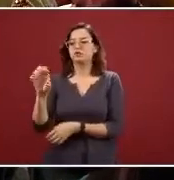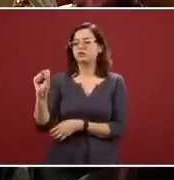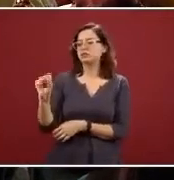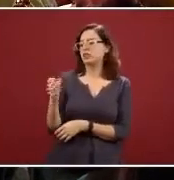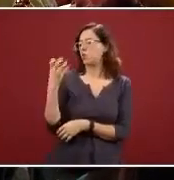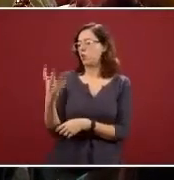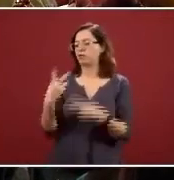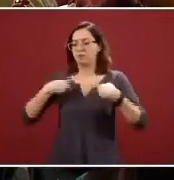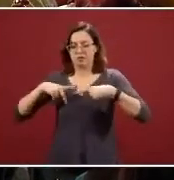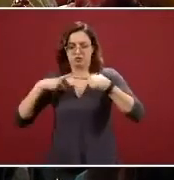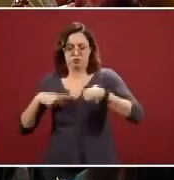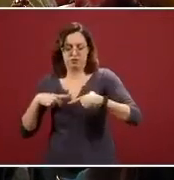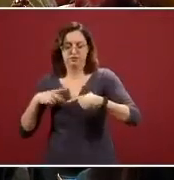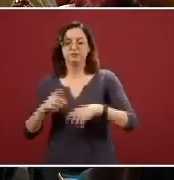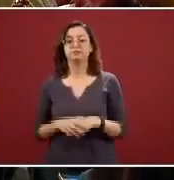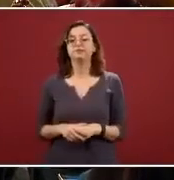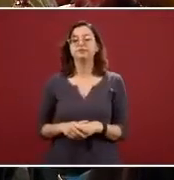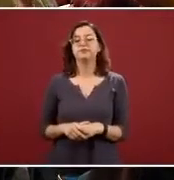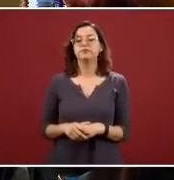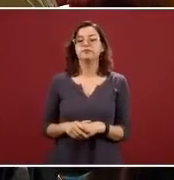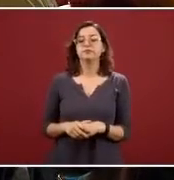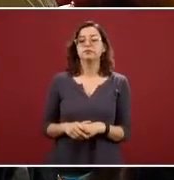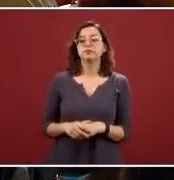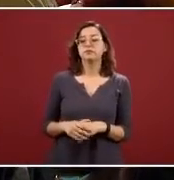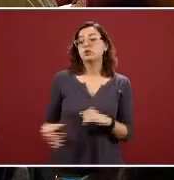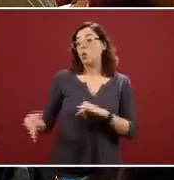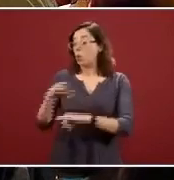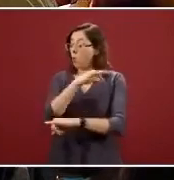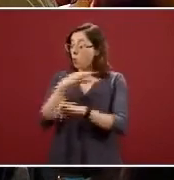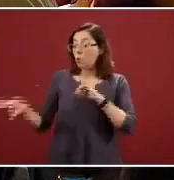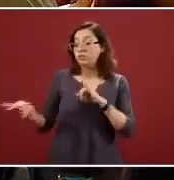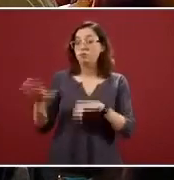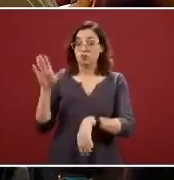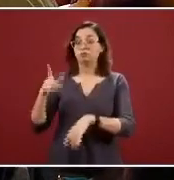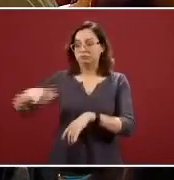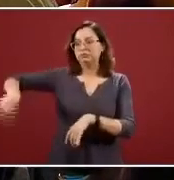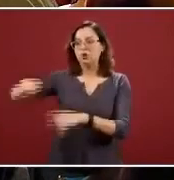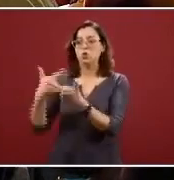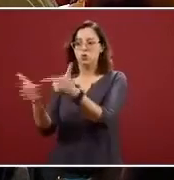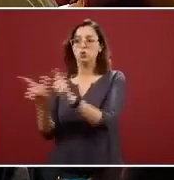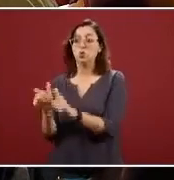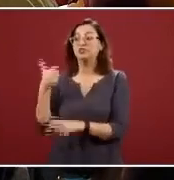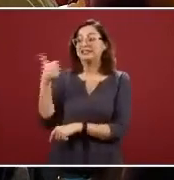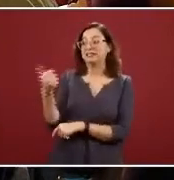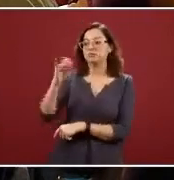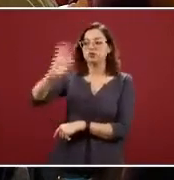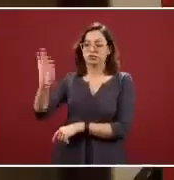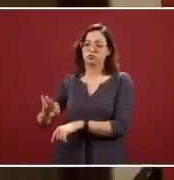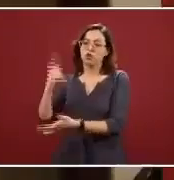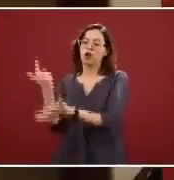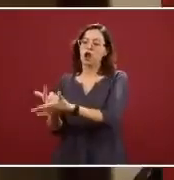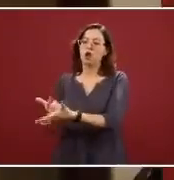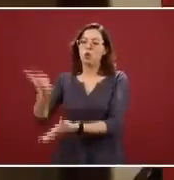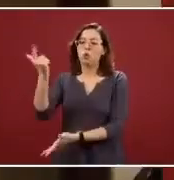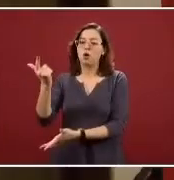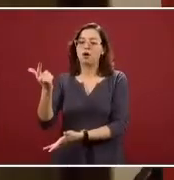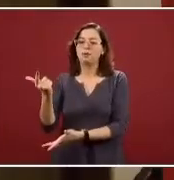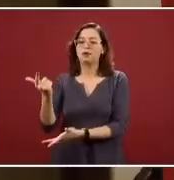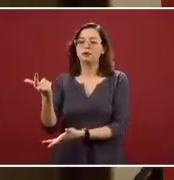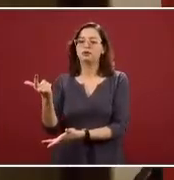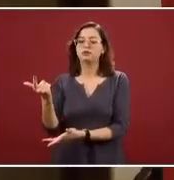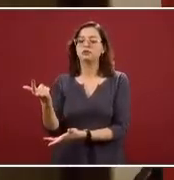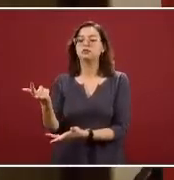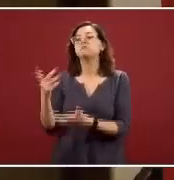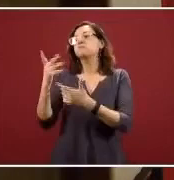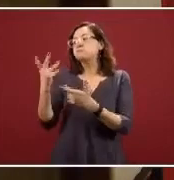24,564 pacientes. Y por último, la proporción de mayor gravedad, que es este 6%, representaría la estimación que tenemos